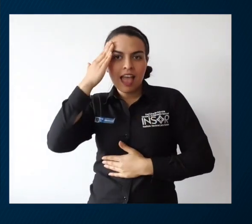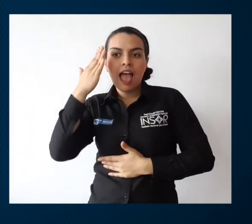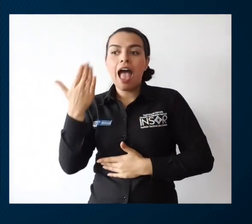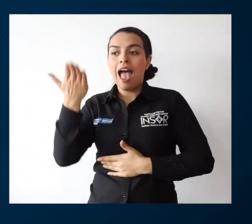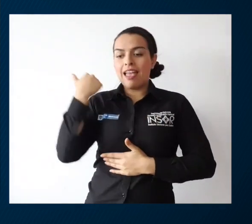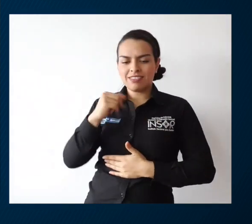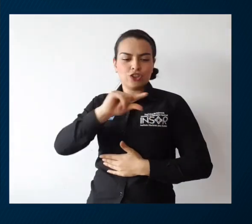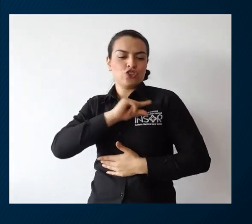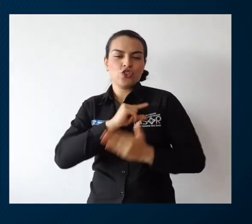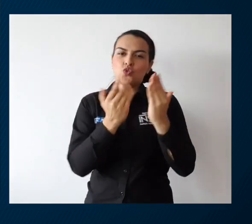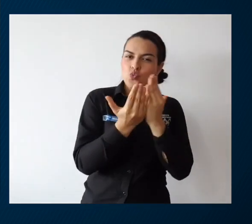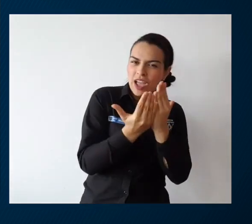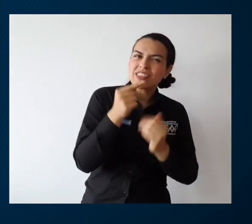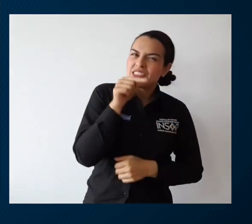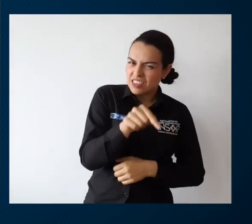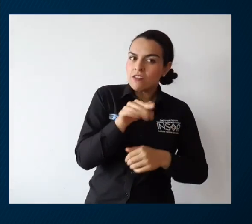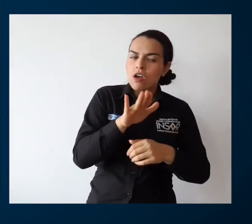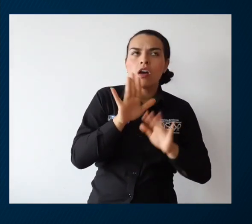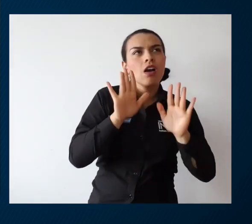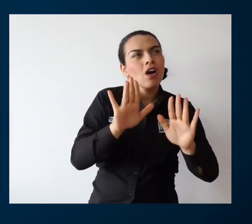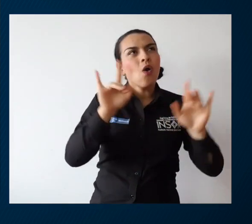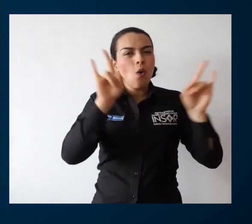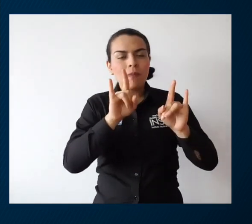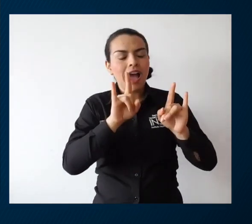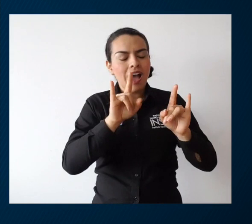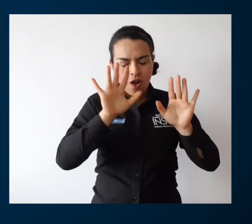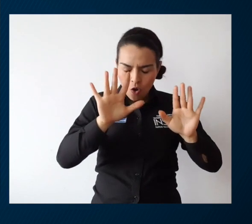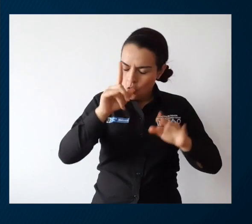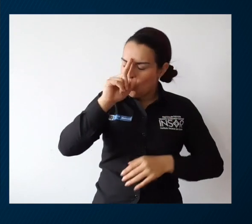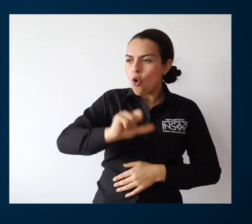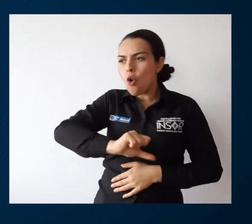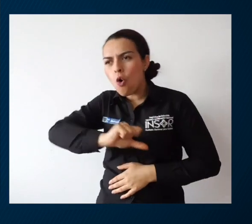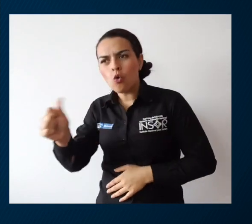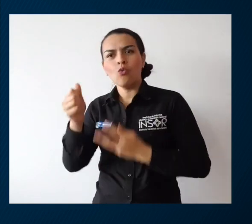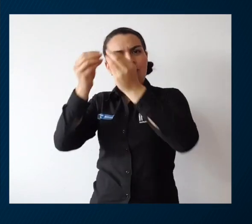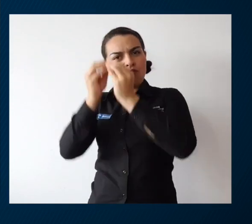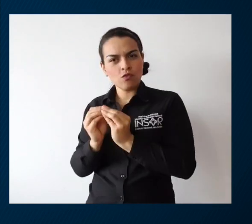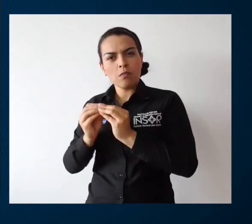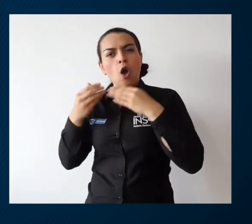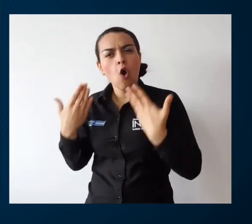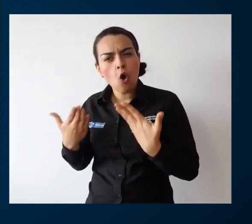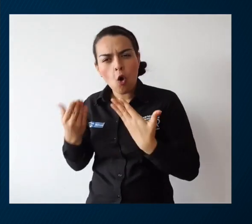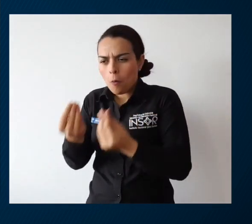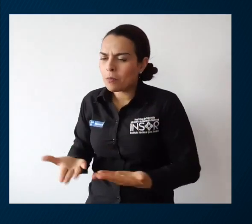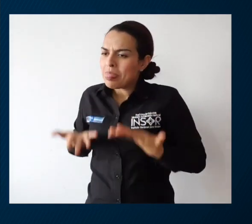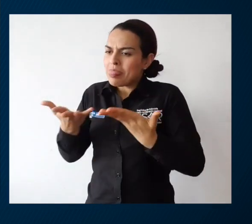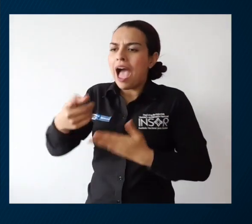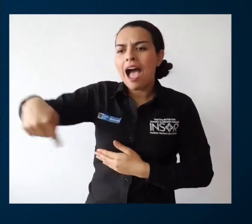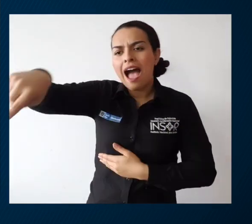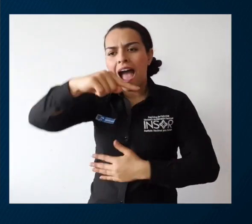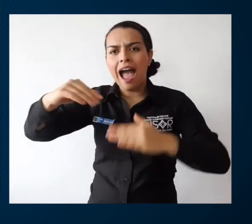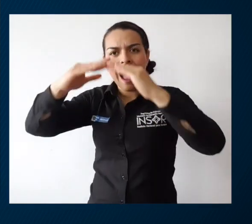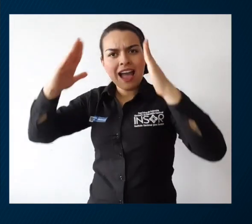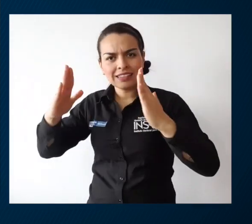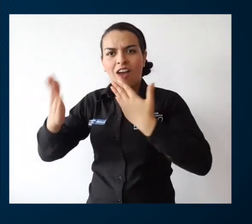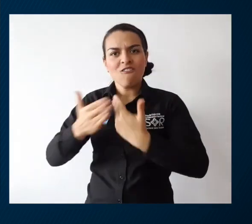que teníamos enmarcadas en el INSOR educativo y a la conectividad, sino salirnos de esos escenarios y buscar nuevos espacios para llegar a las